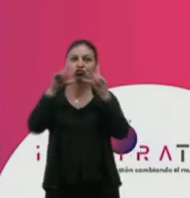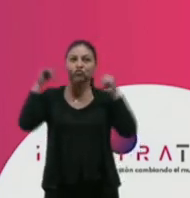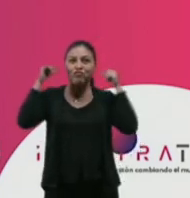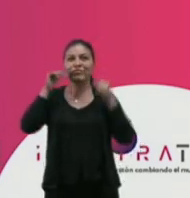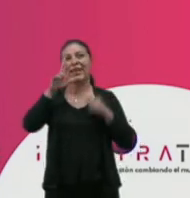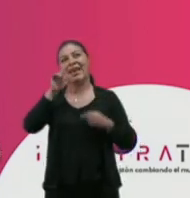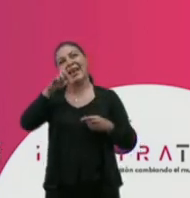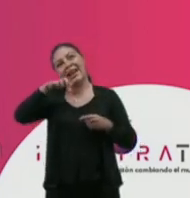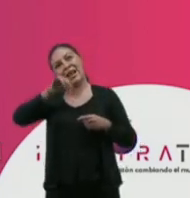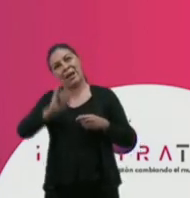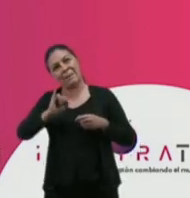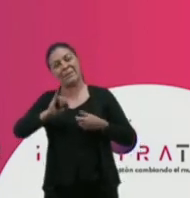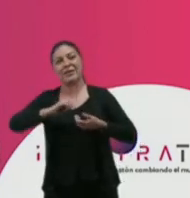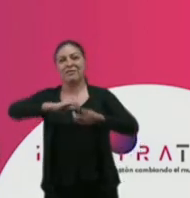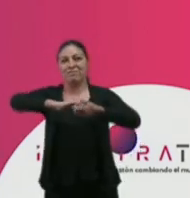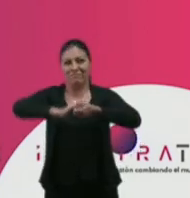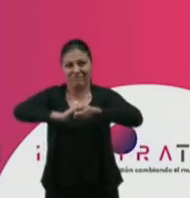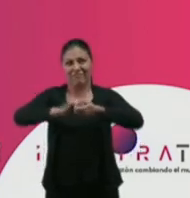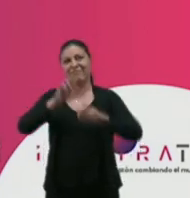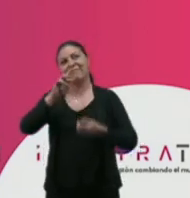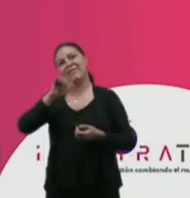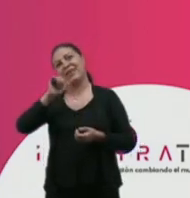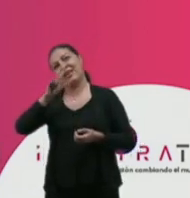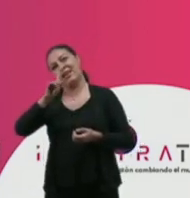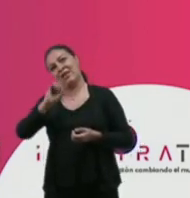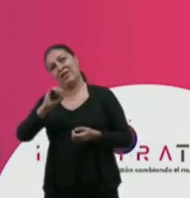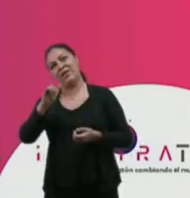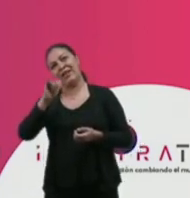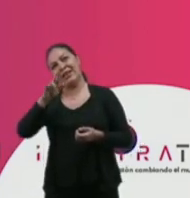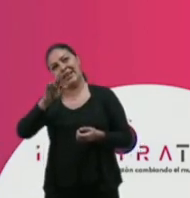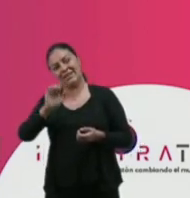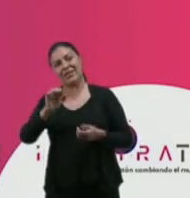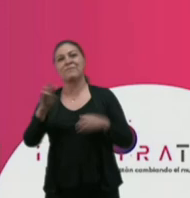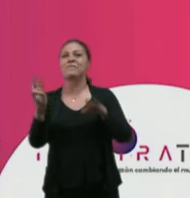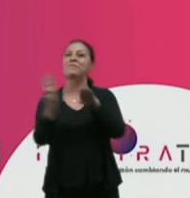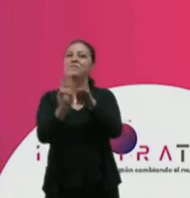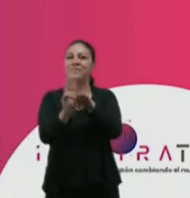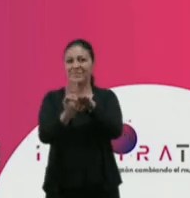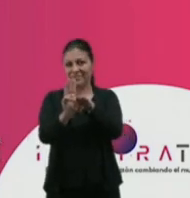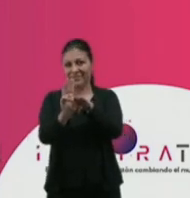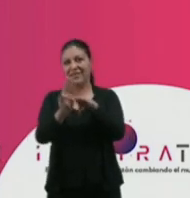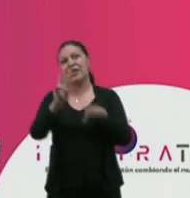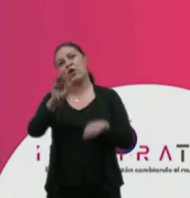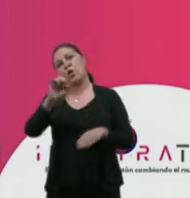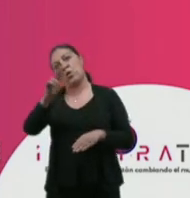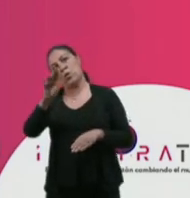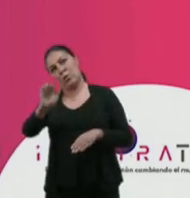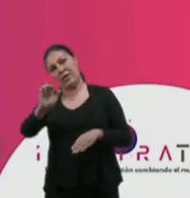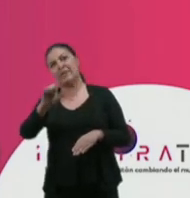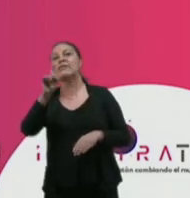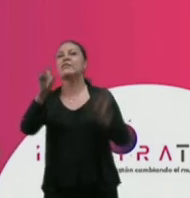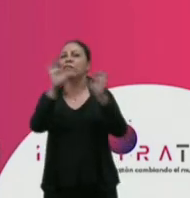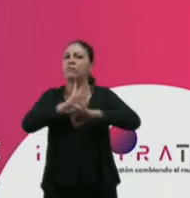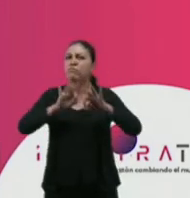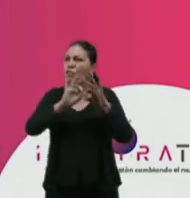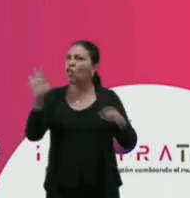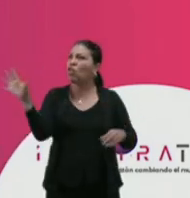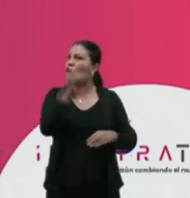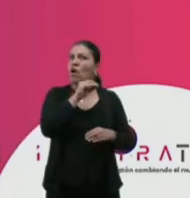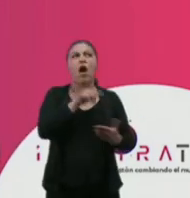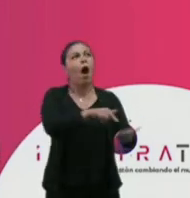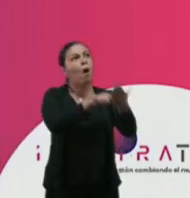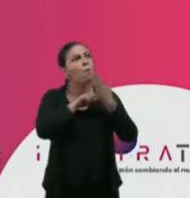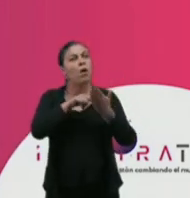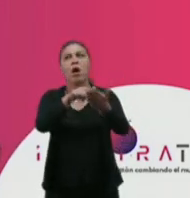Libre, Moovit, Waze, que eso inspire a estas personas, y por